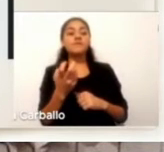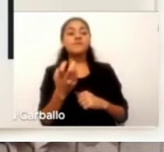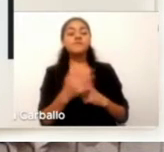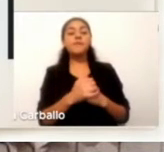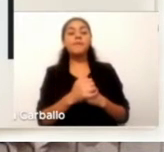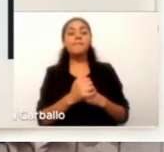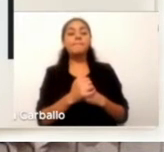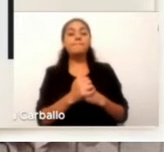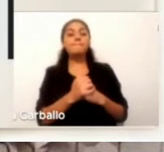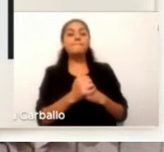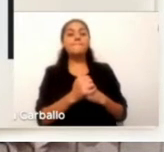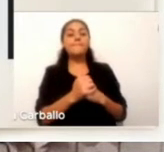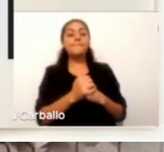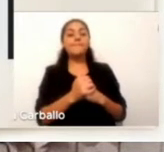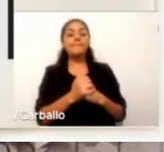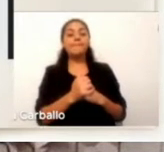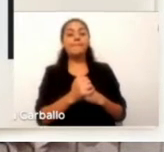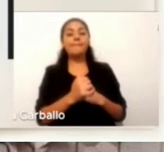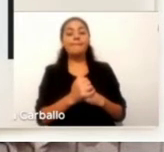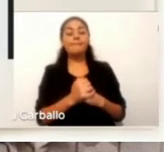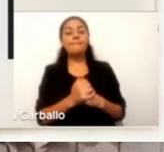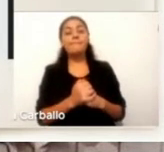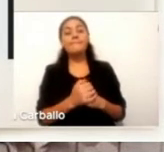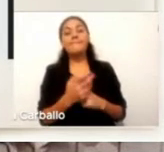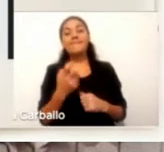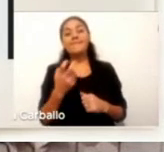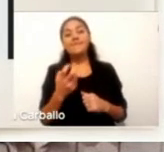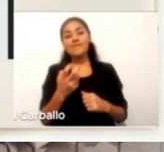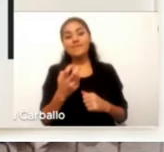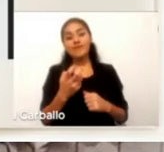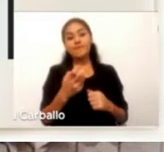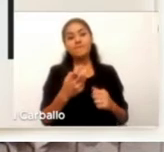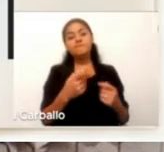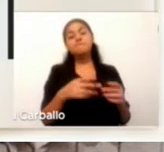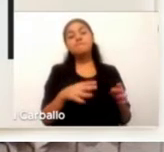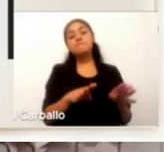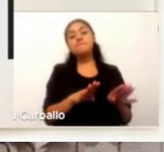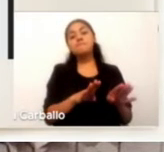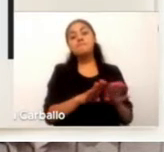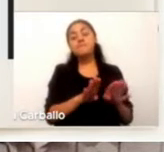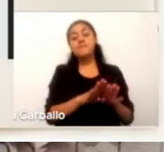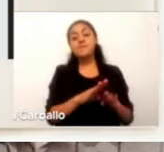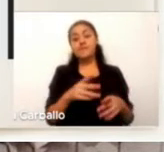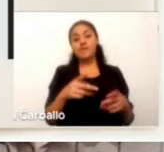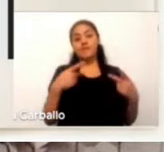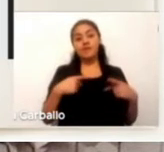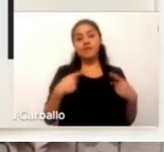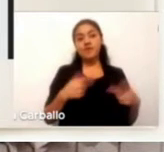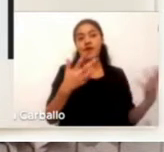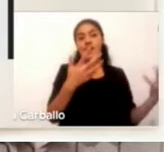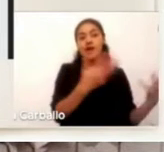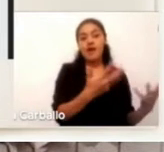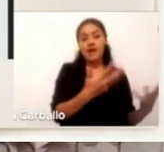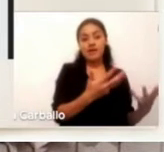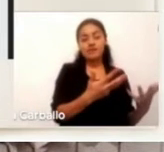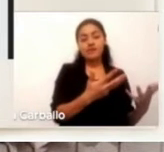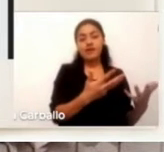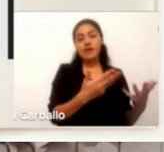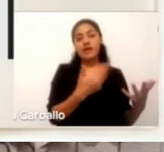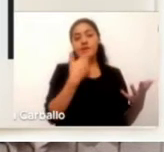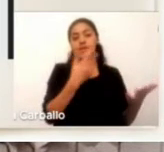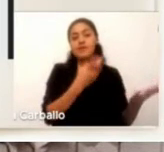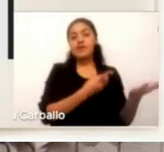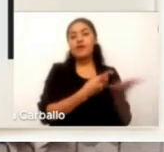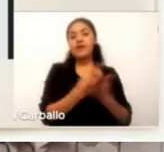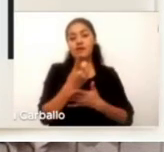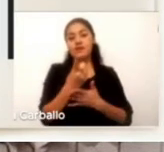reviste como característica esencial la autonomía de gestión para actuar conforme a derecho y seguir sus actuaciones bajo el principio del